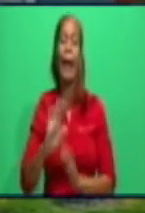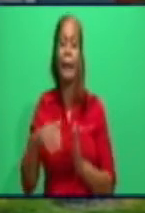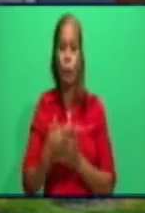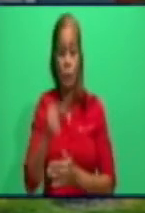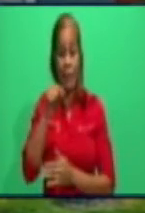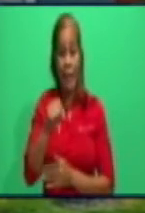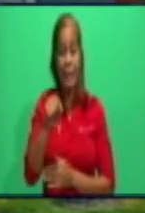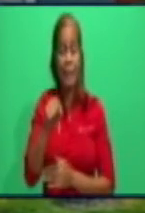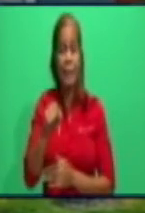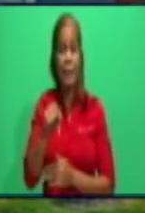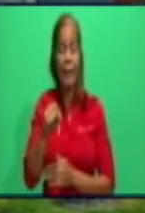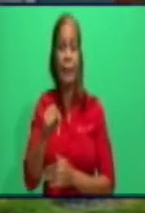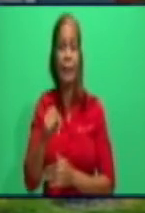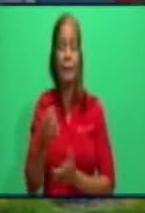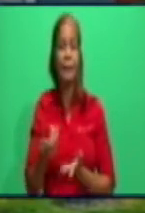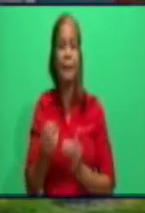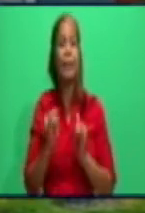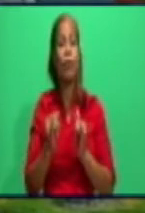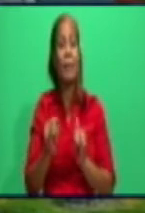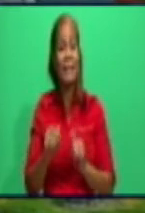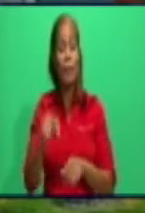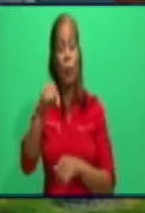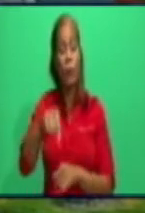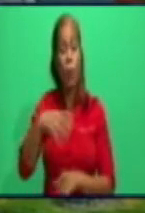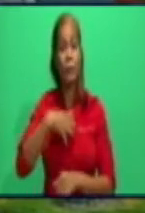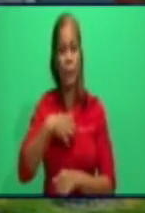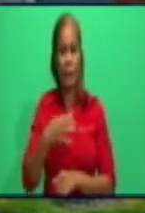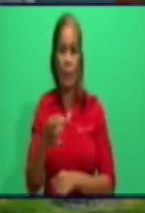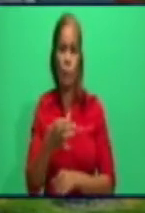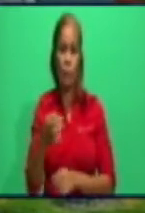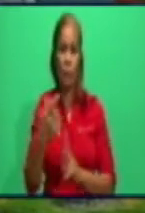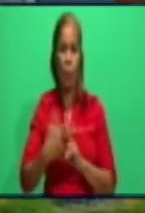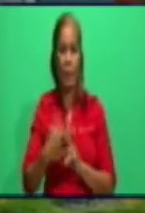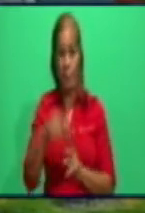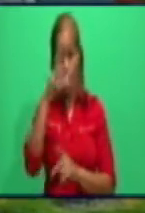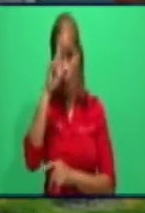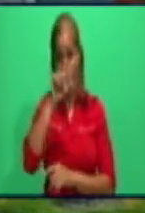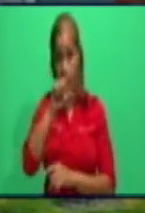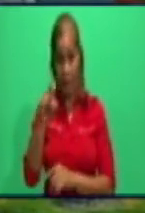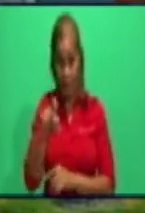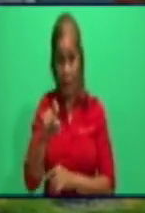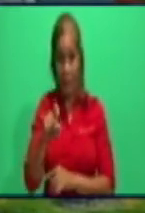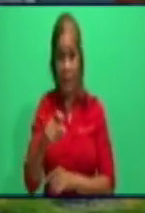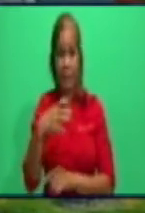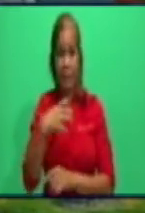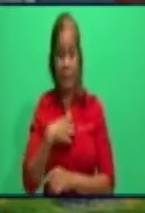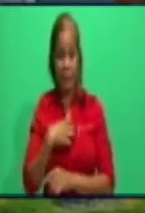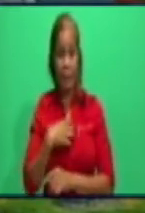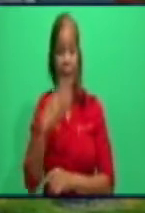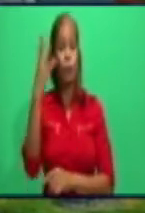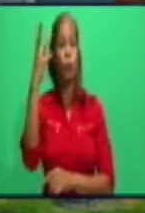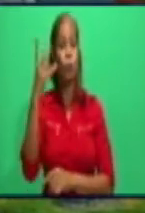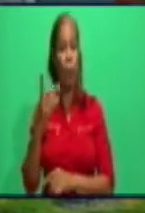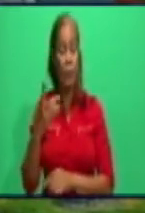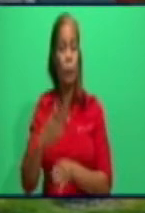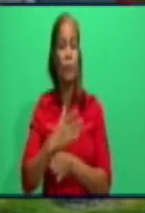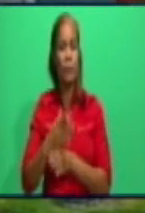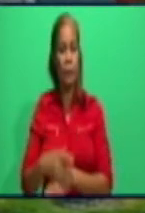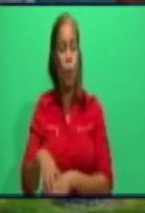hoy tiene el Hospital Provincial Carlos Manuel de Céspedes, que tiene en el puesto de mando los siguientes números de teléfono: